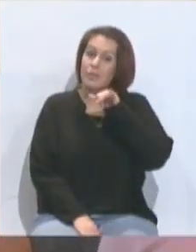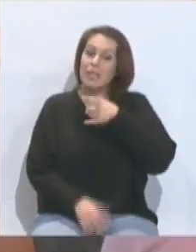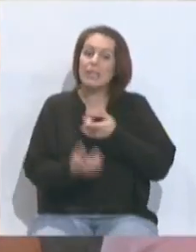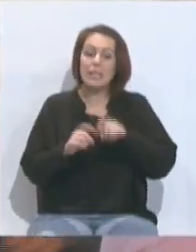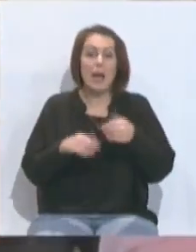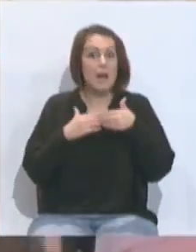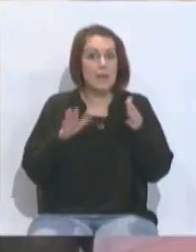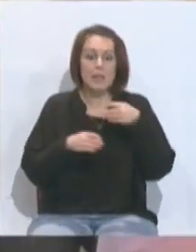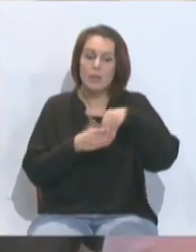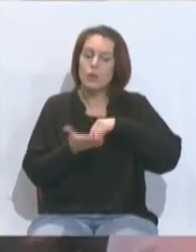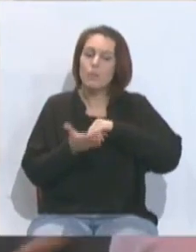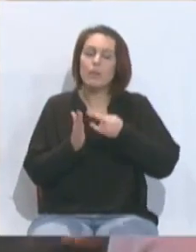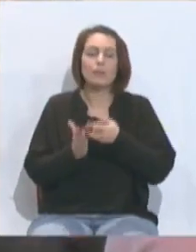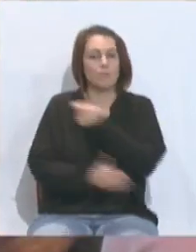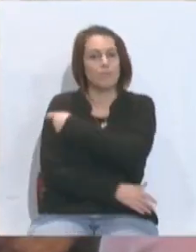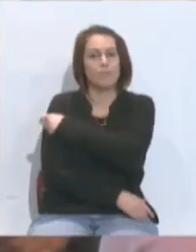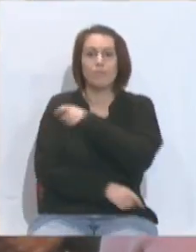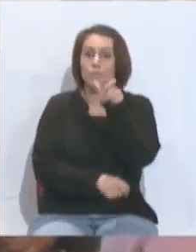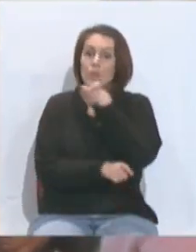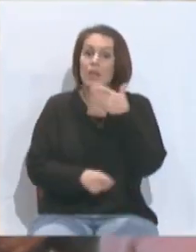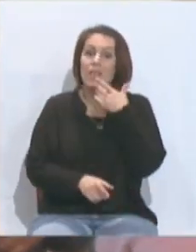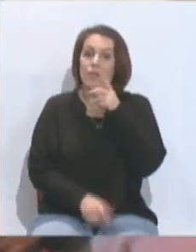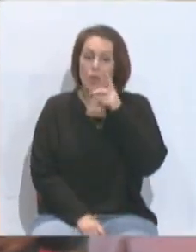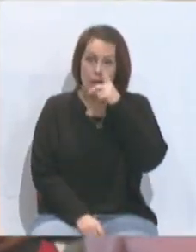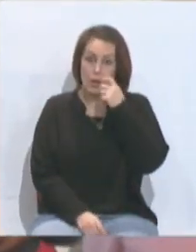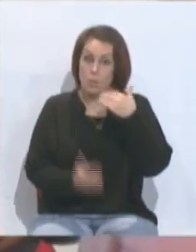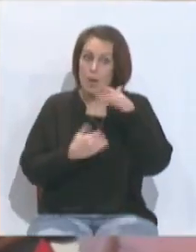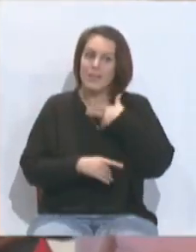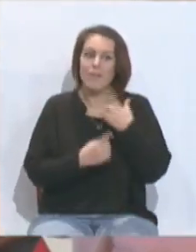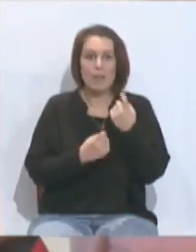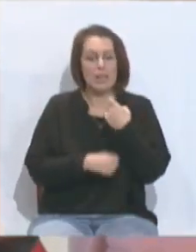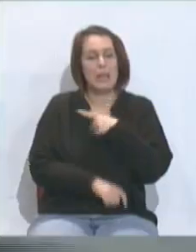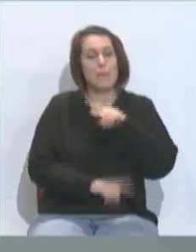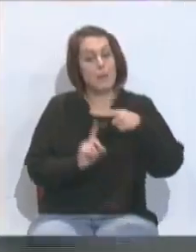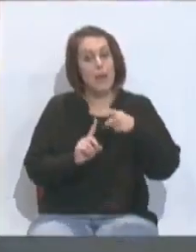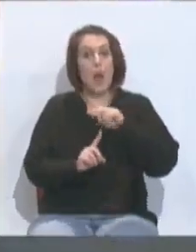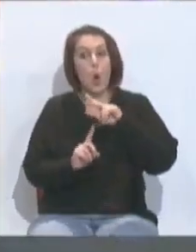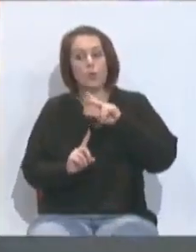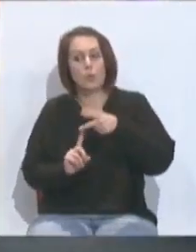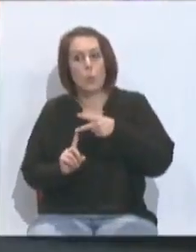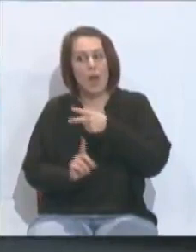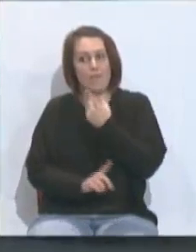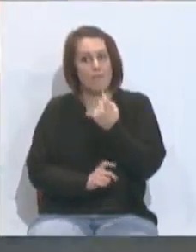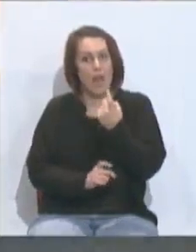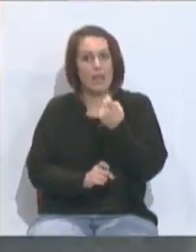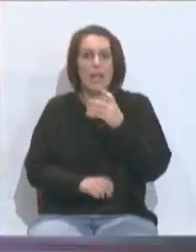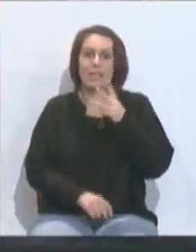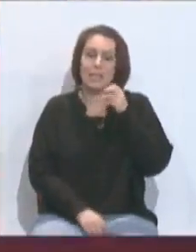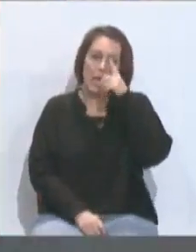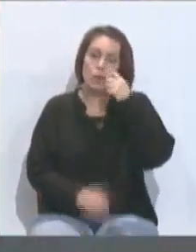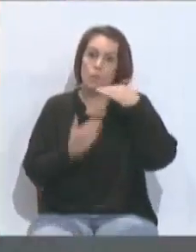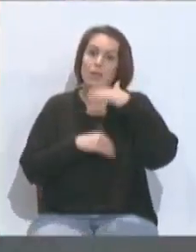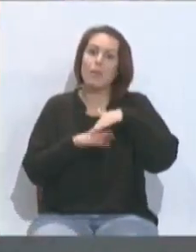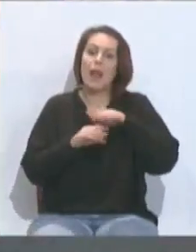cita abierta dentro del plan de vacunación personas de 12 años o más pendientes de la primera o segunda dosis, los de 30 años o más para